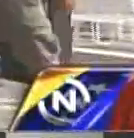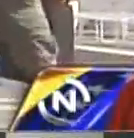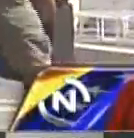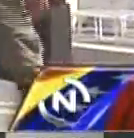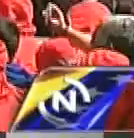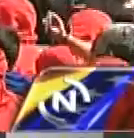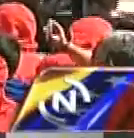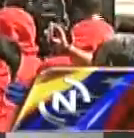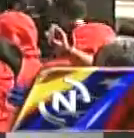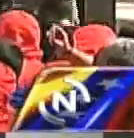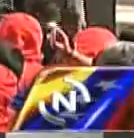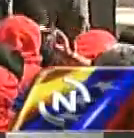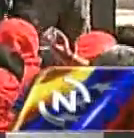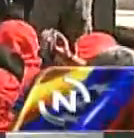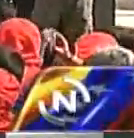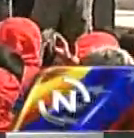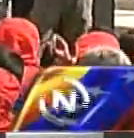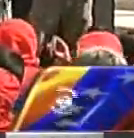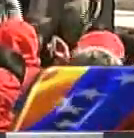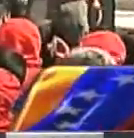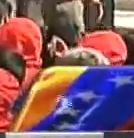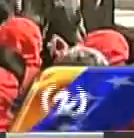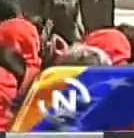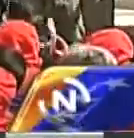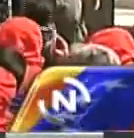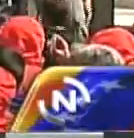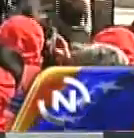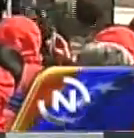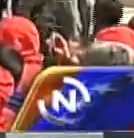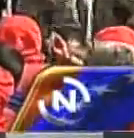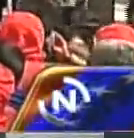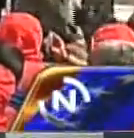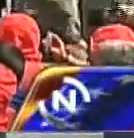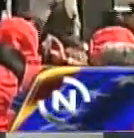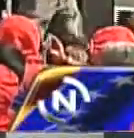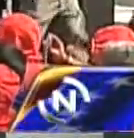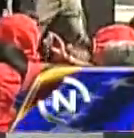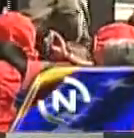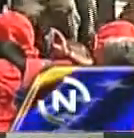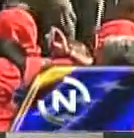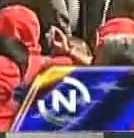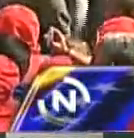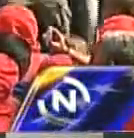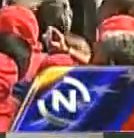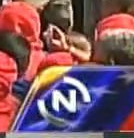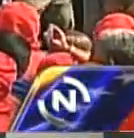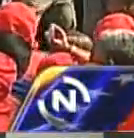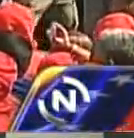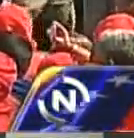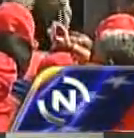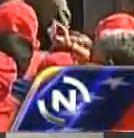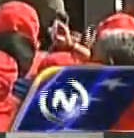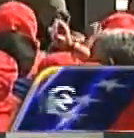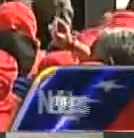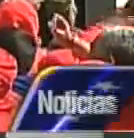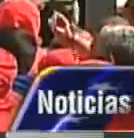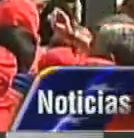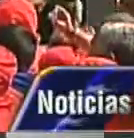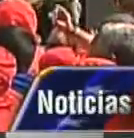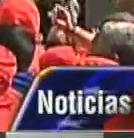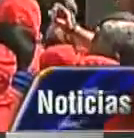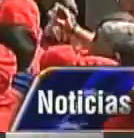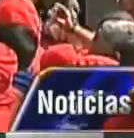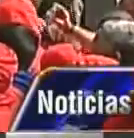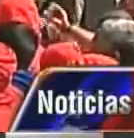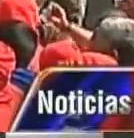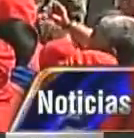la medalla de oro conseguida por Rubén Limardo Gascón. A propósito de esa medalla de oro, el día de mañana